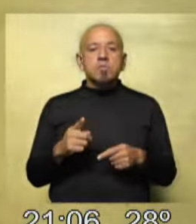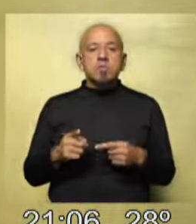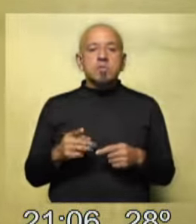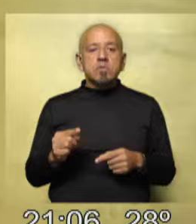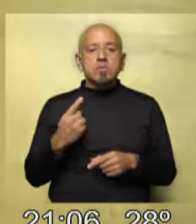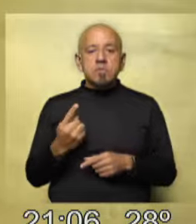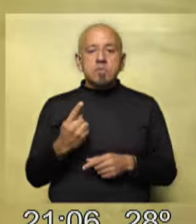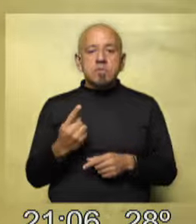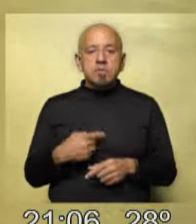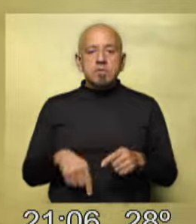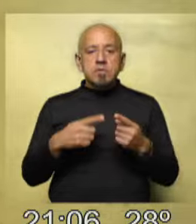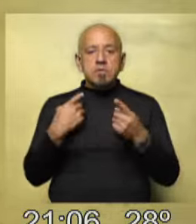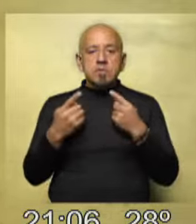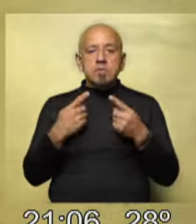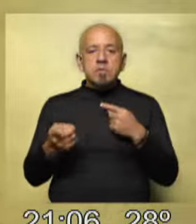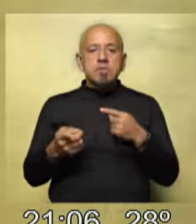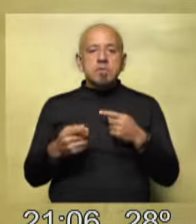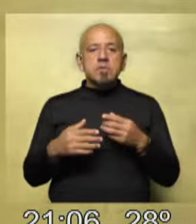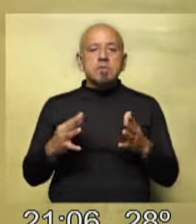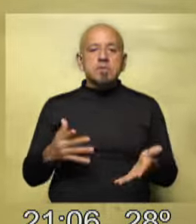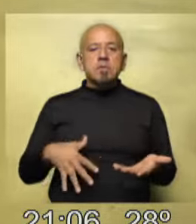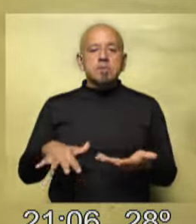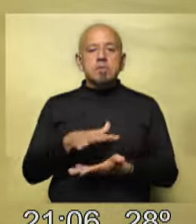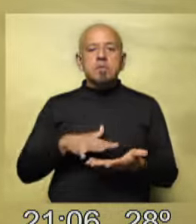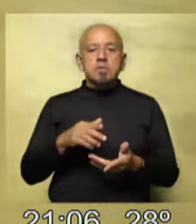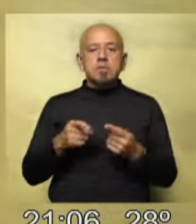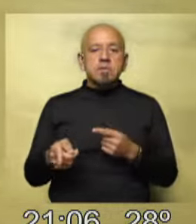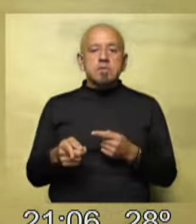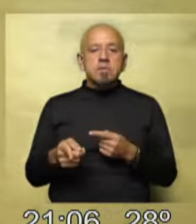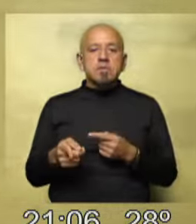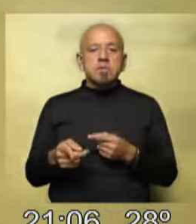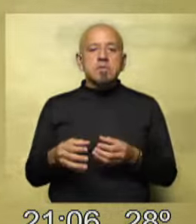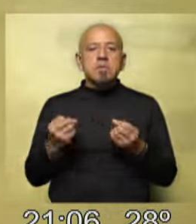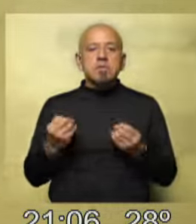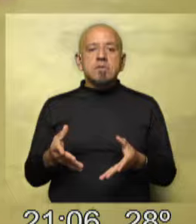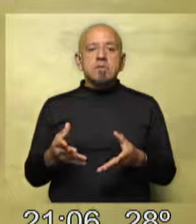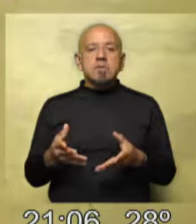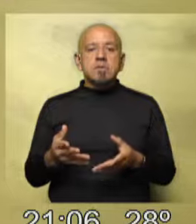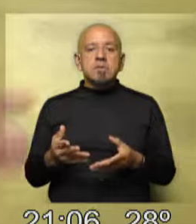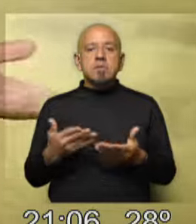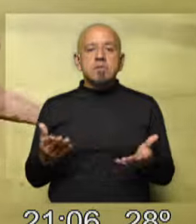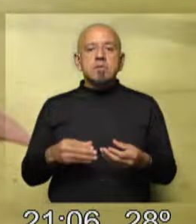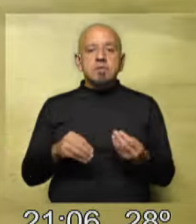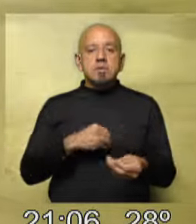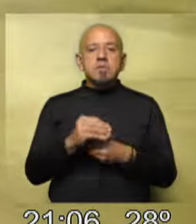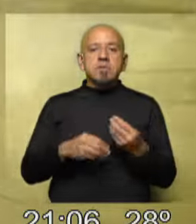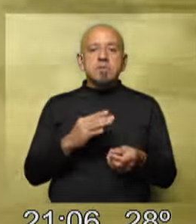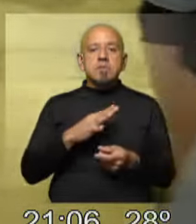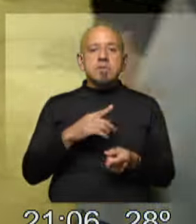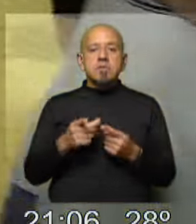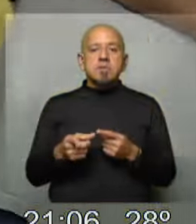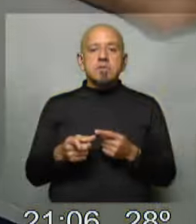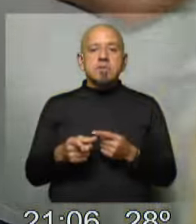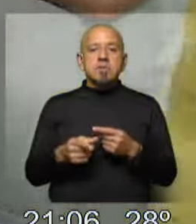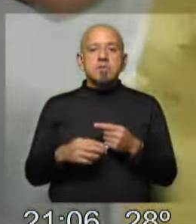primera mano hablar con la gente del barrio él se ofreció a a hablar porque está como fascinado con su familia de poder contar con este espacio se